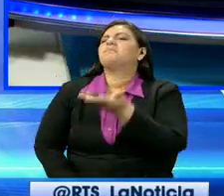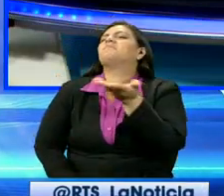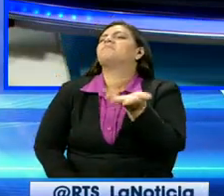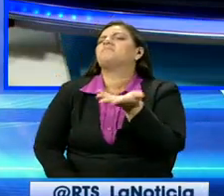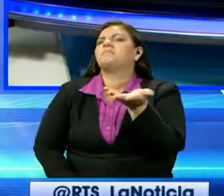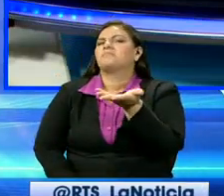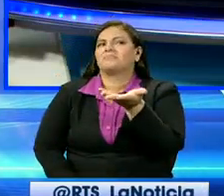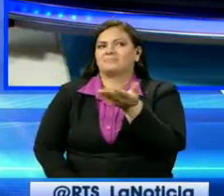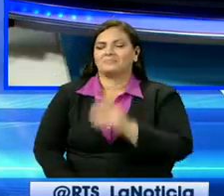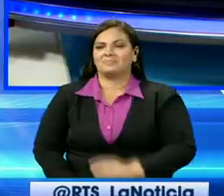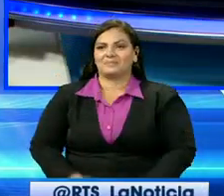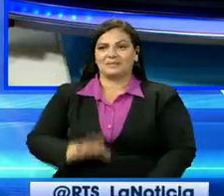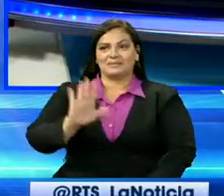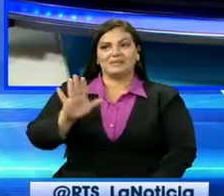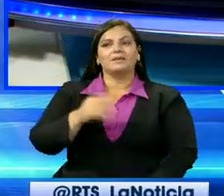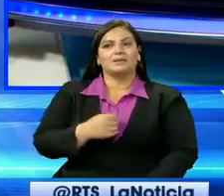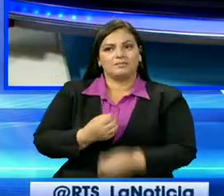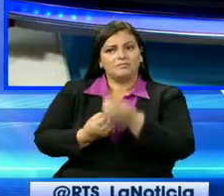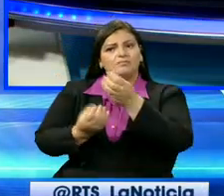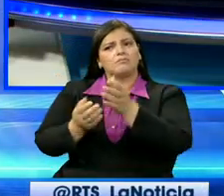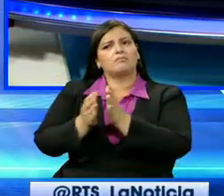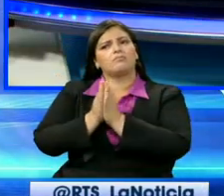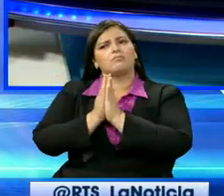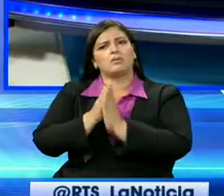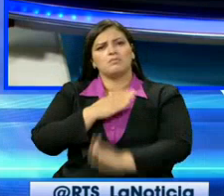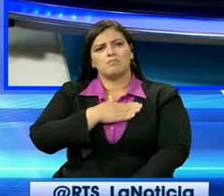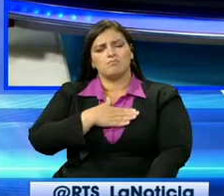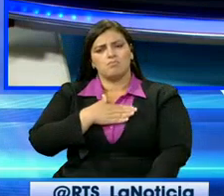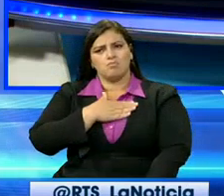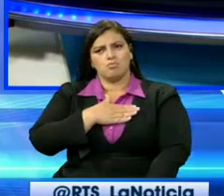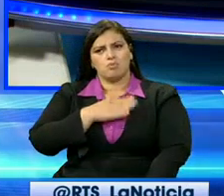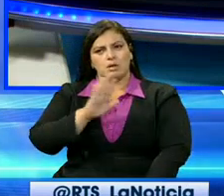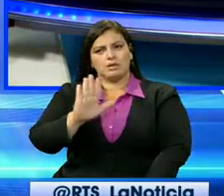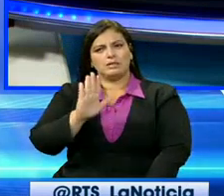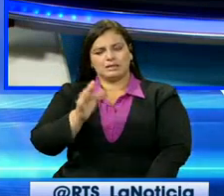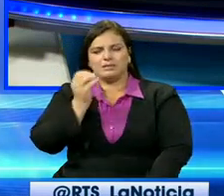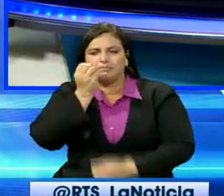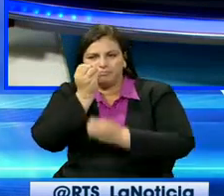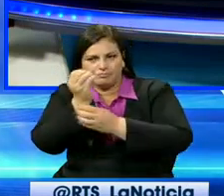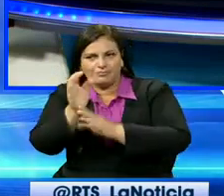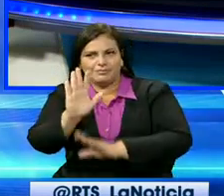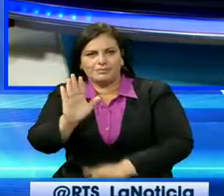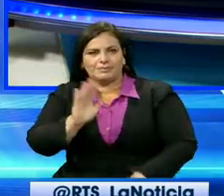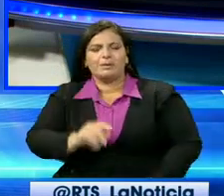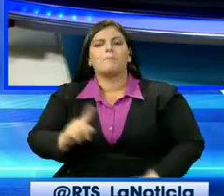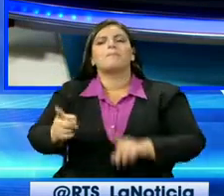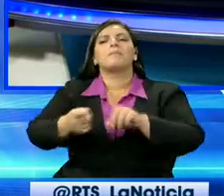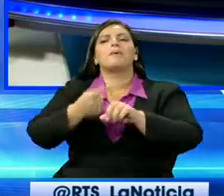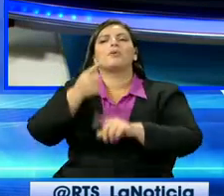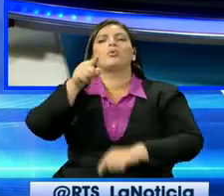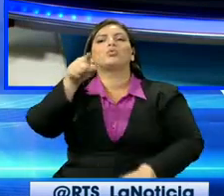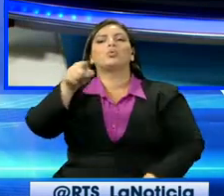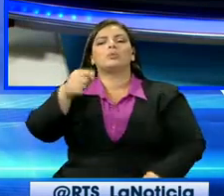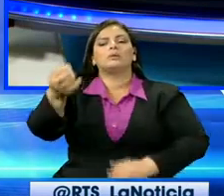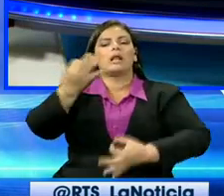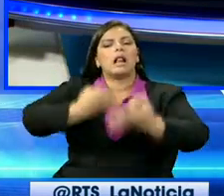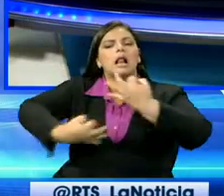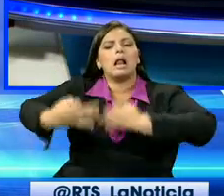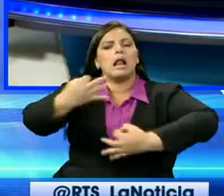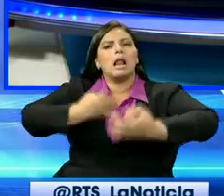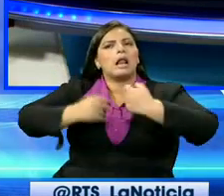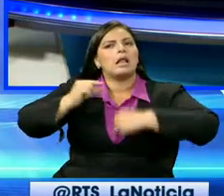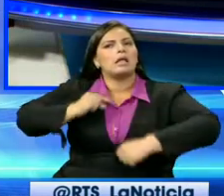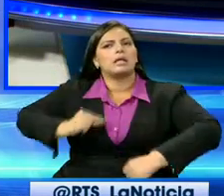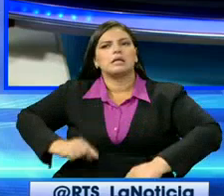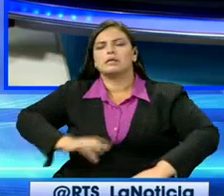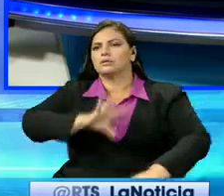yo le tengo un encargo. Yo quisiera que me haga un favorcito, pero después de que usted primero nos detalle las novedades que hay ahí. Y los precios, más que todo.